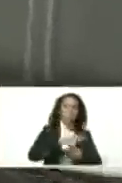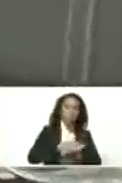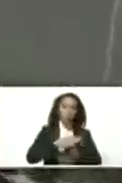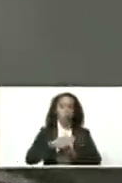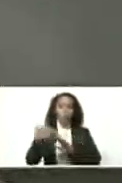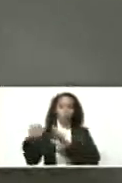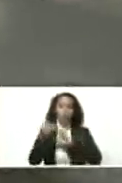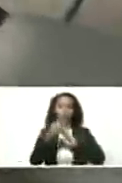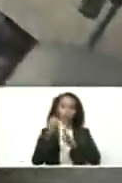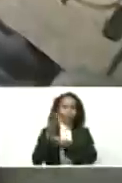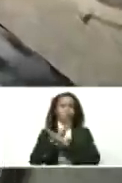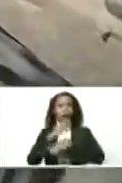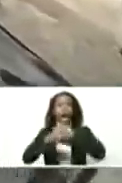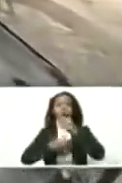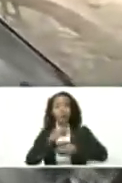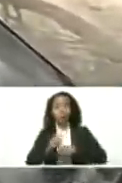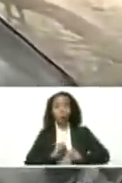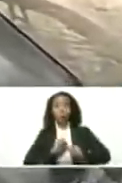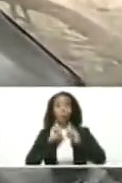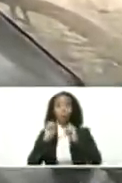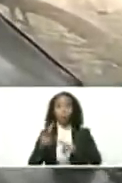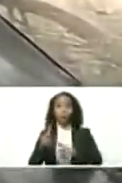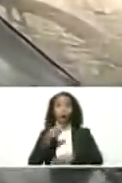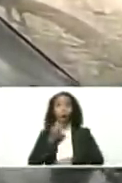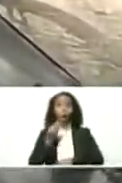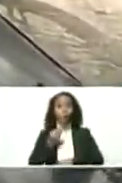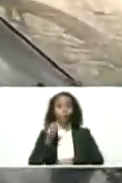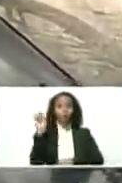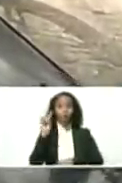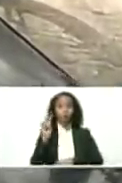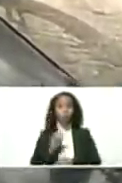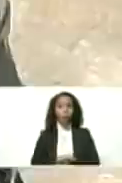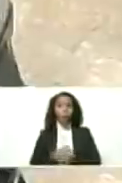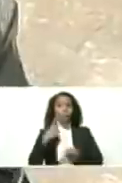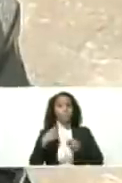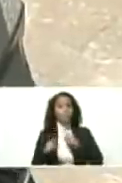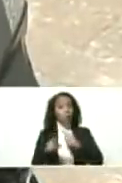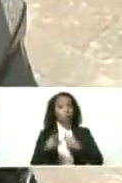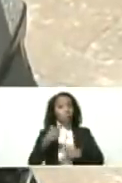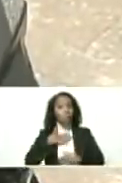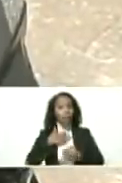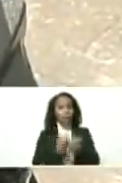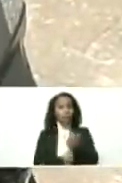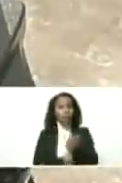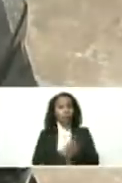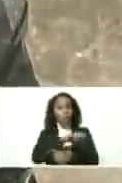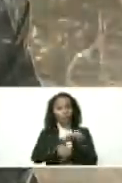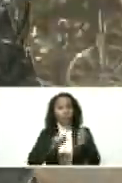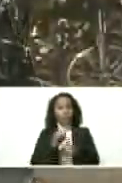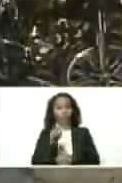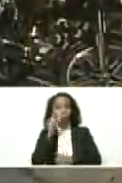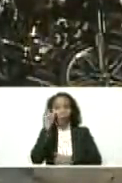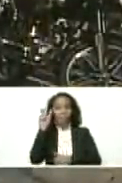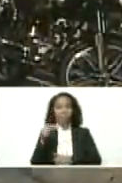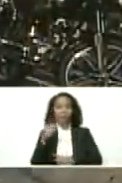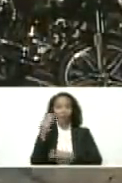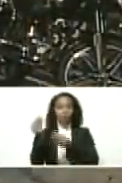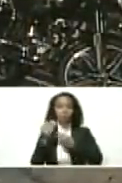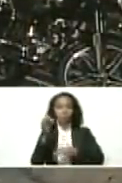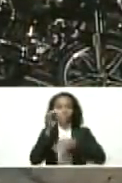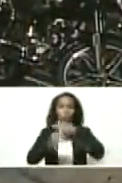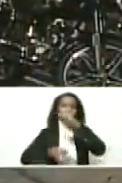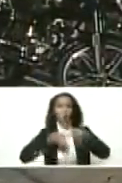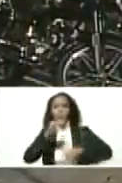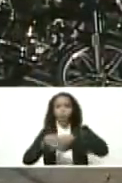y además generándole oportunidades a la juventud venezolana. Pero que sea mi hermano viceministro joven Luis Villegas que nos dé detalle de